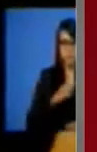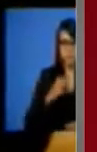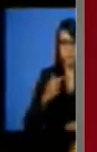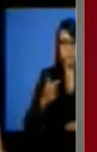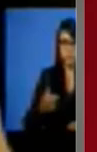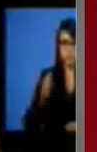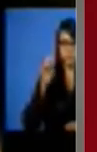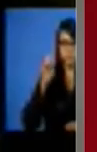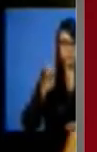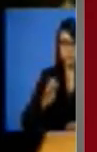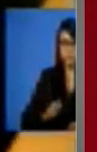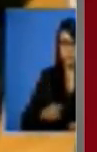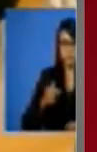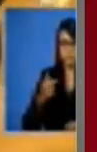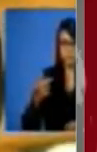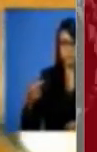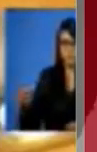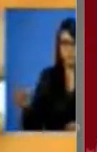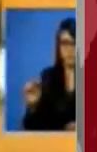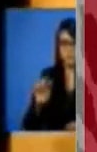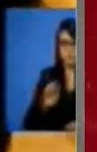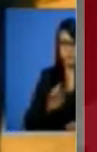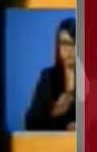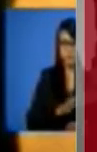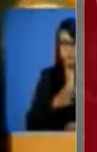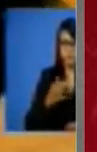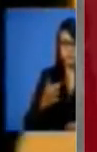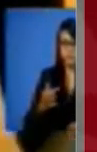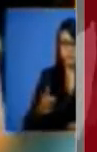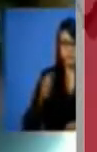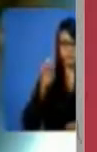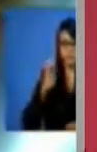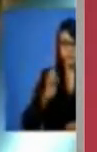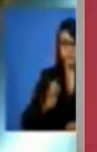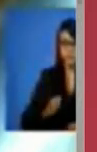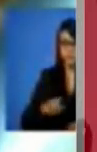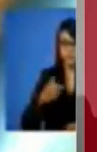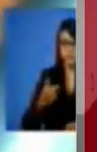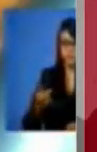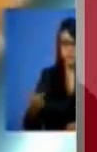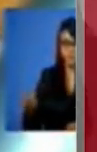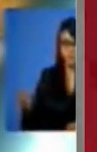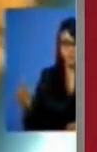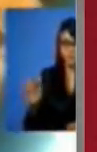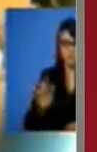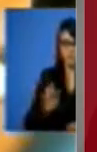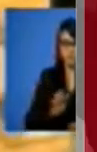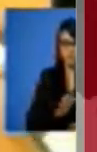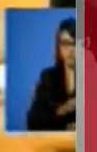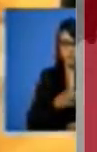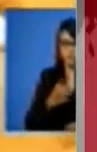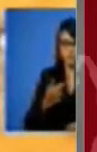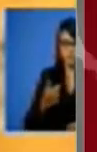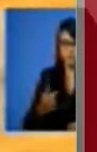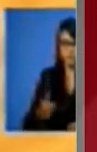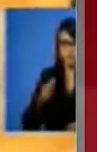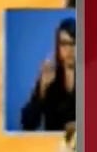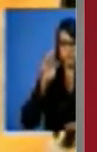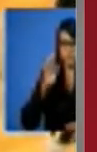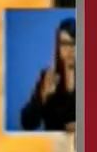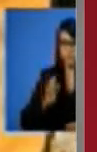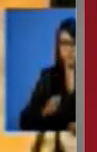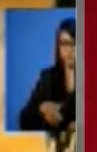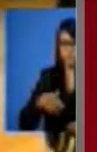la población por eso nosotros llamamos a que el acuerdo fiscal sea el resultado de un proceso transparente